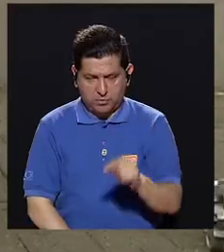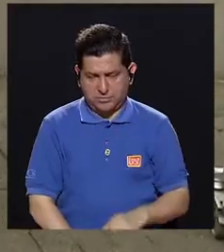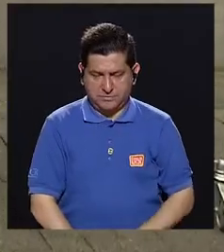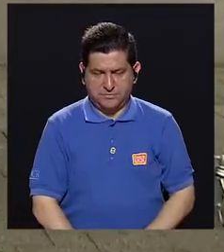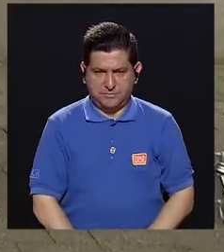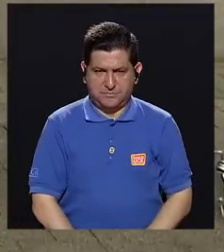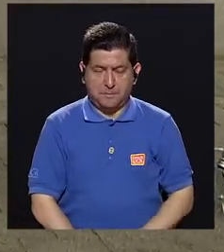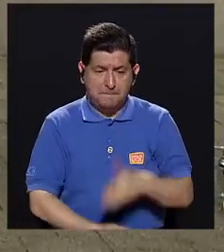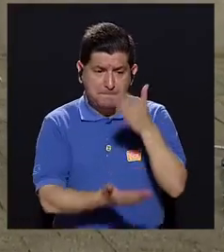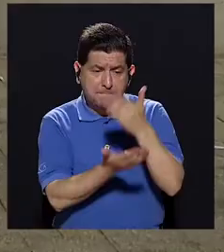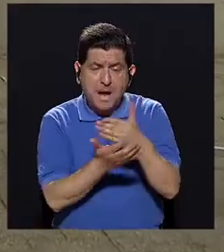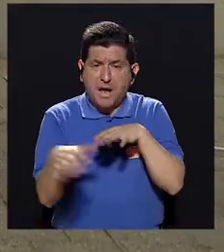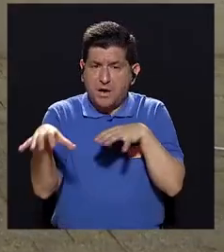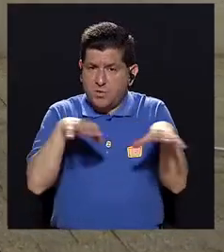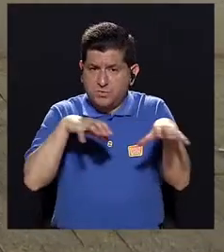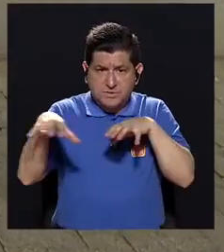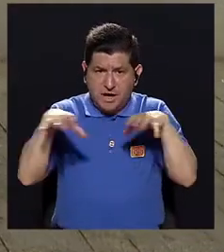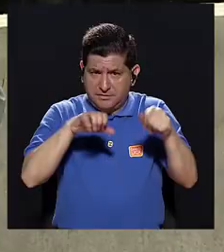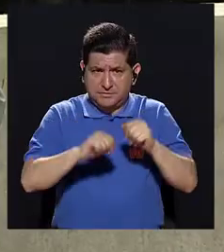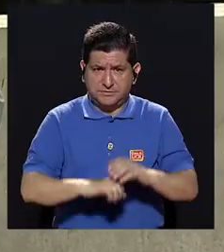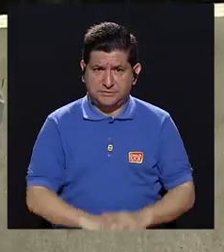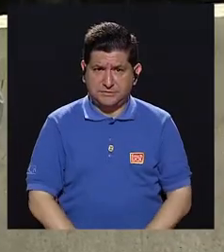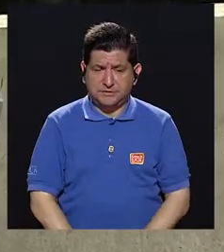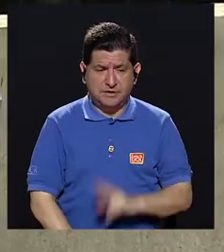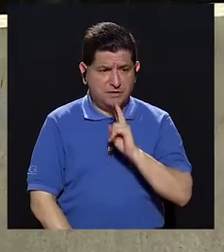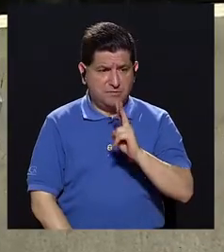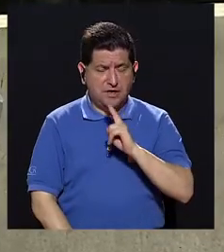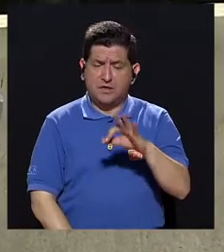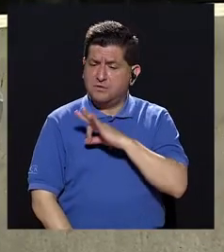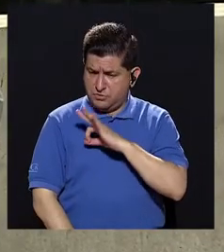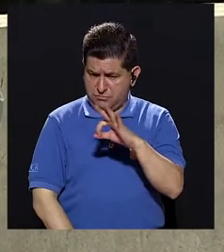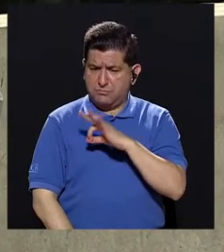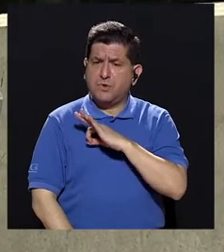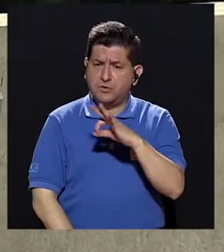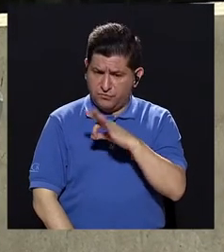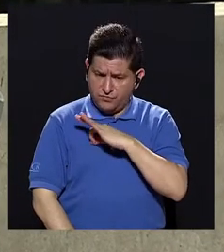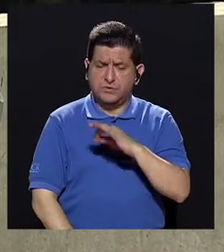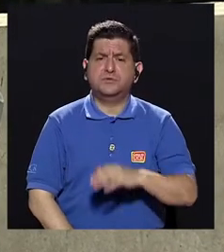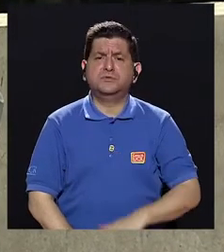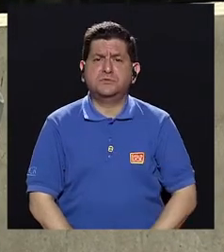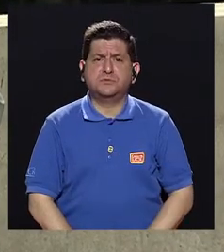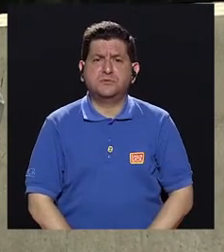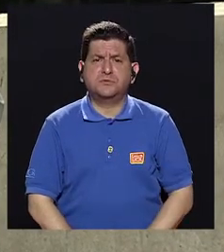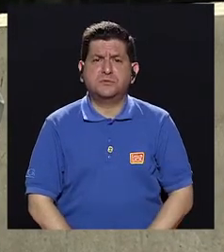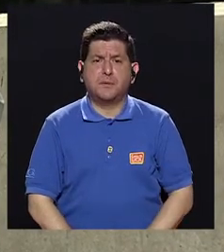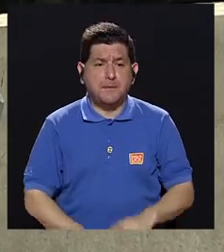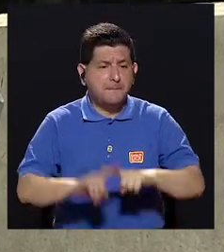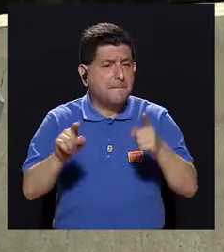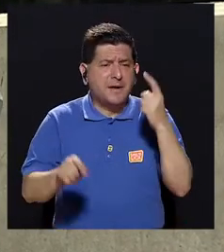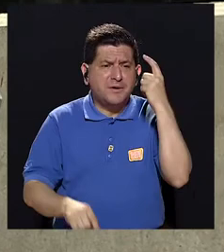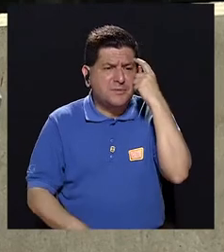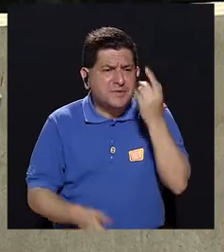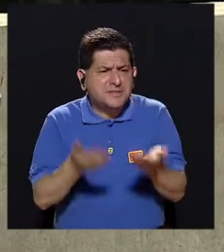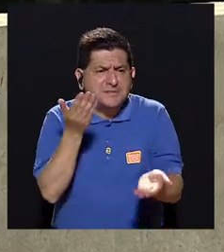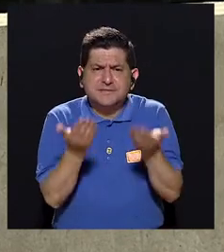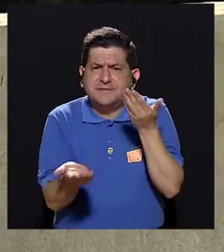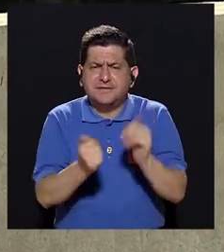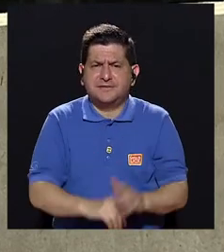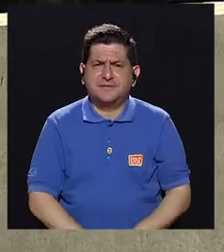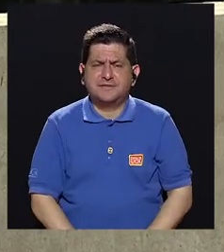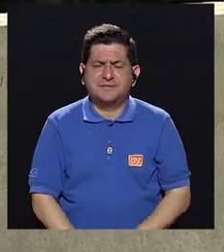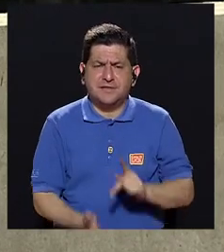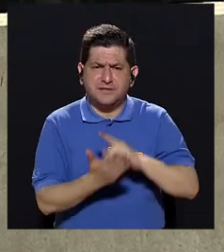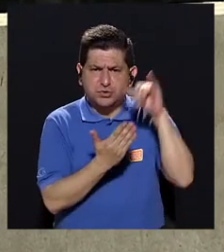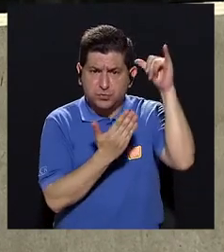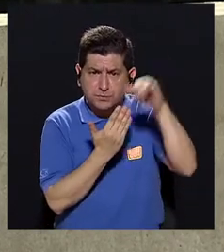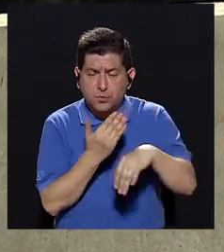realmente las pausas activas, pues... son tan beneficiosas, no pensar en